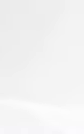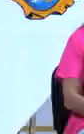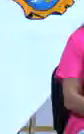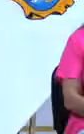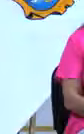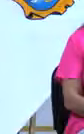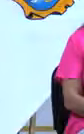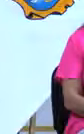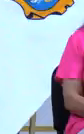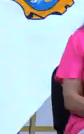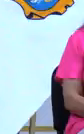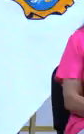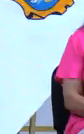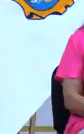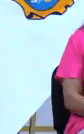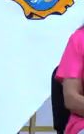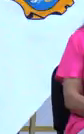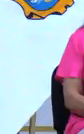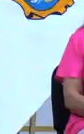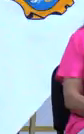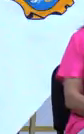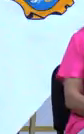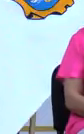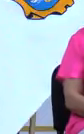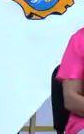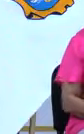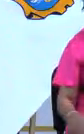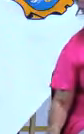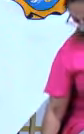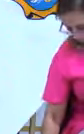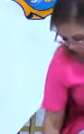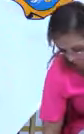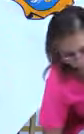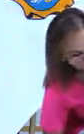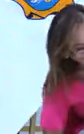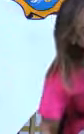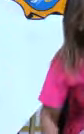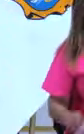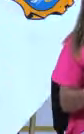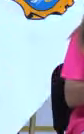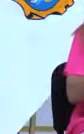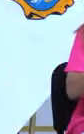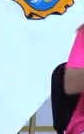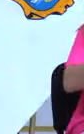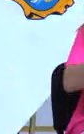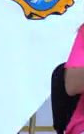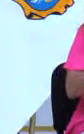robar, no mentir y no traicionar al pueblo de Altamira. Así es como estamos trabajando en Altamira.